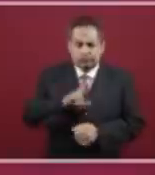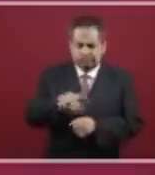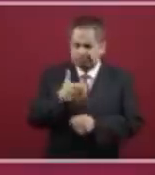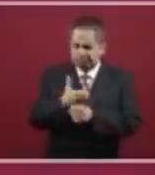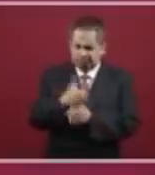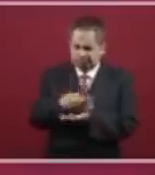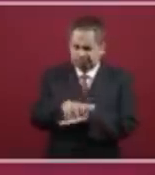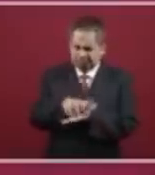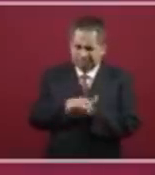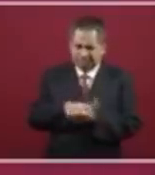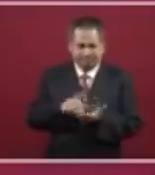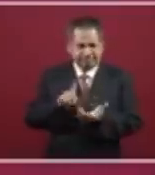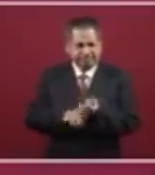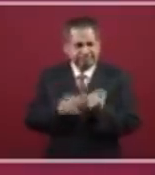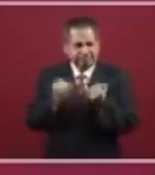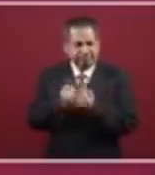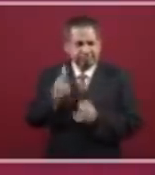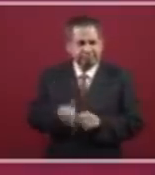republicana, juarista,